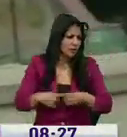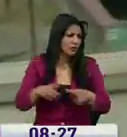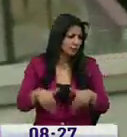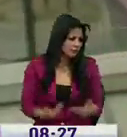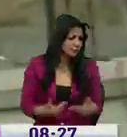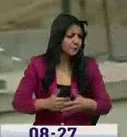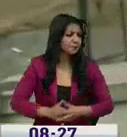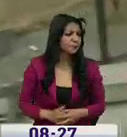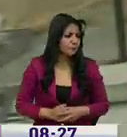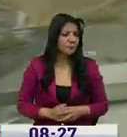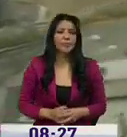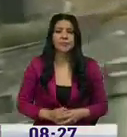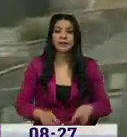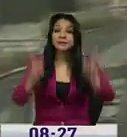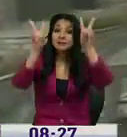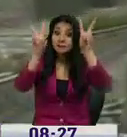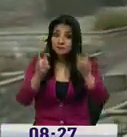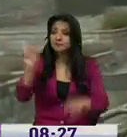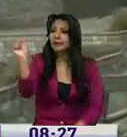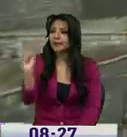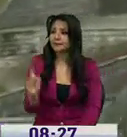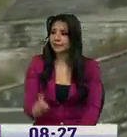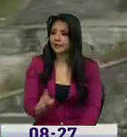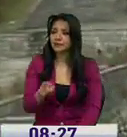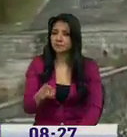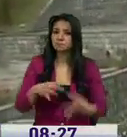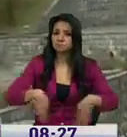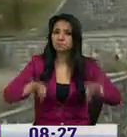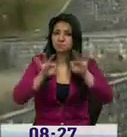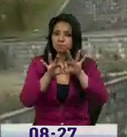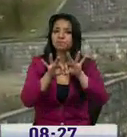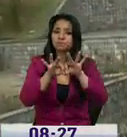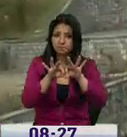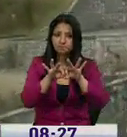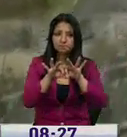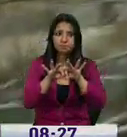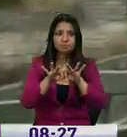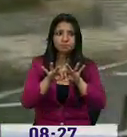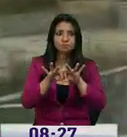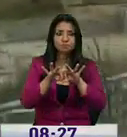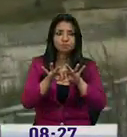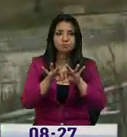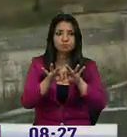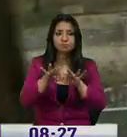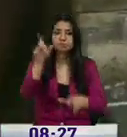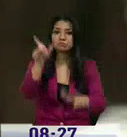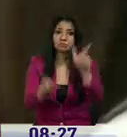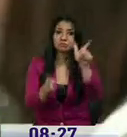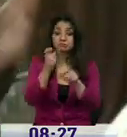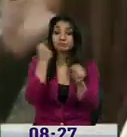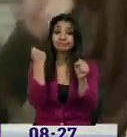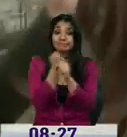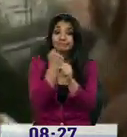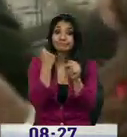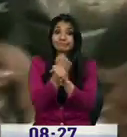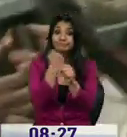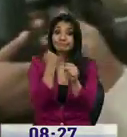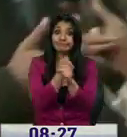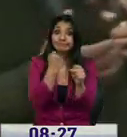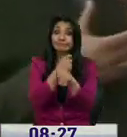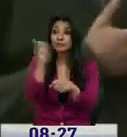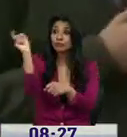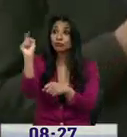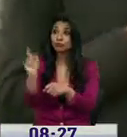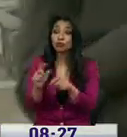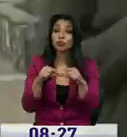Bueno, en el tema de los grafitis creo que es importante que mencionar que la gente que está trabajando estos murales